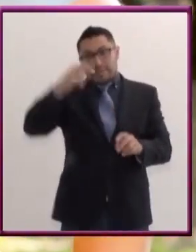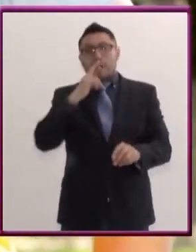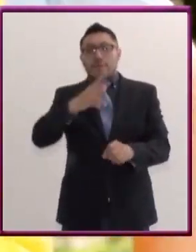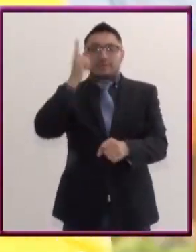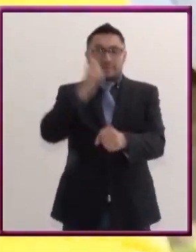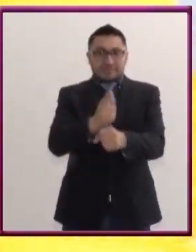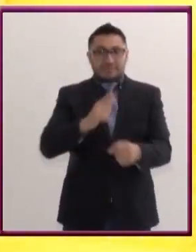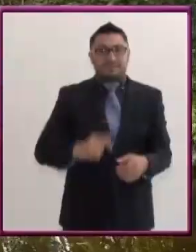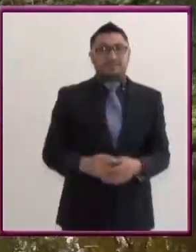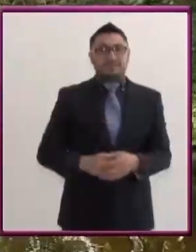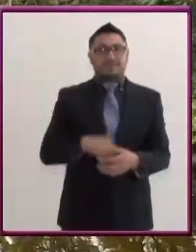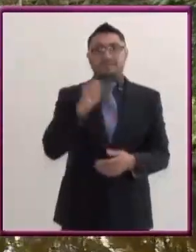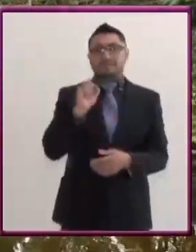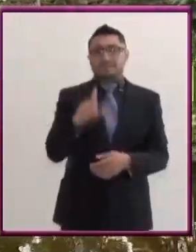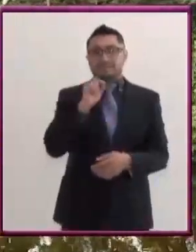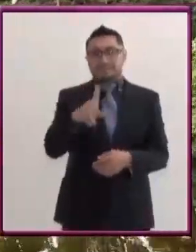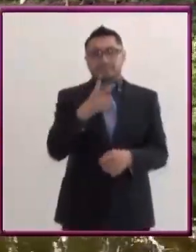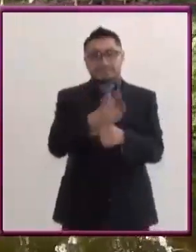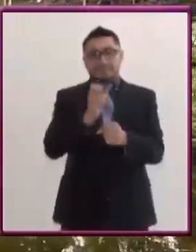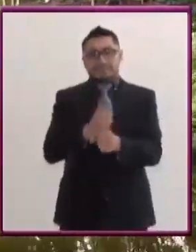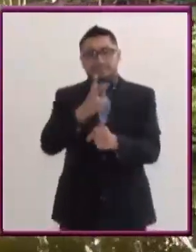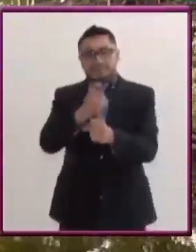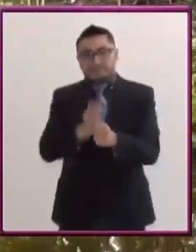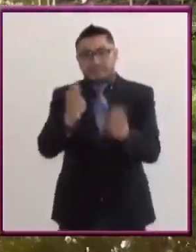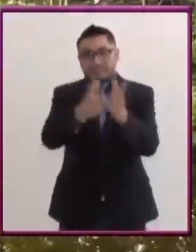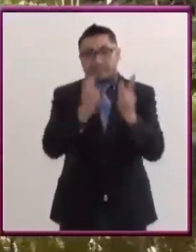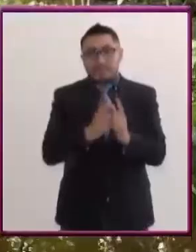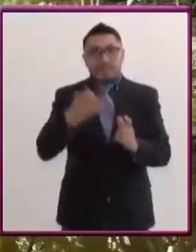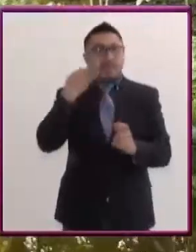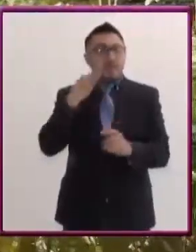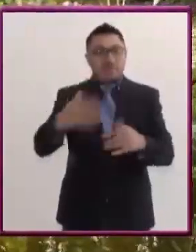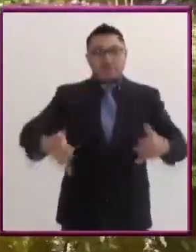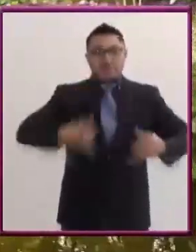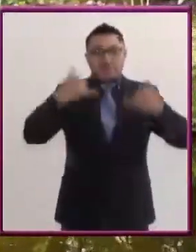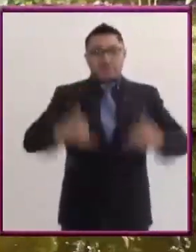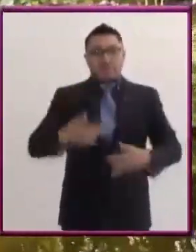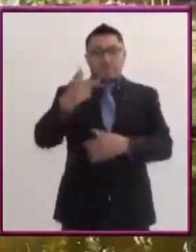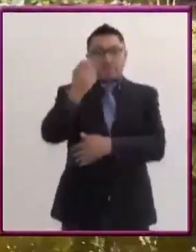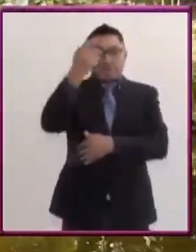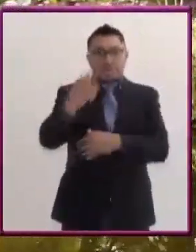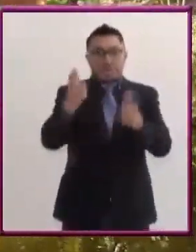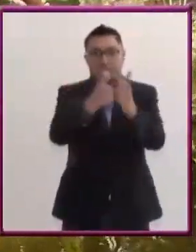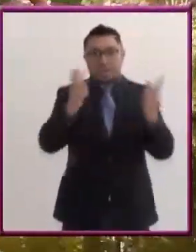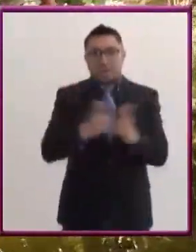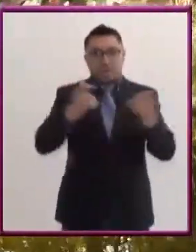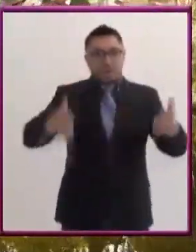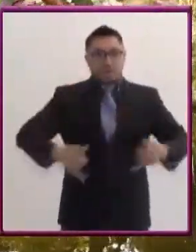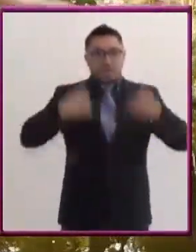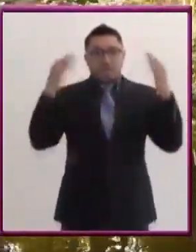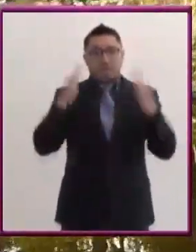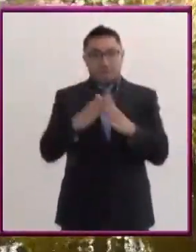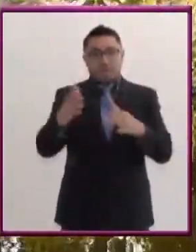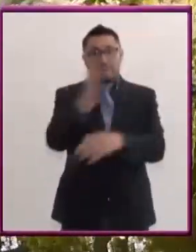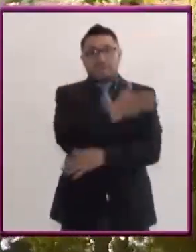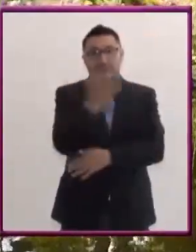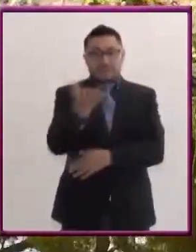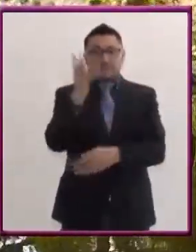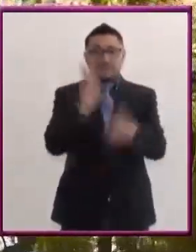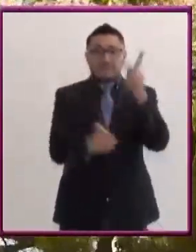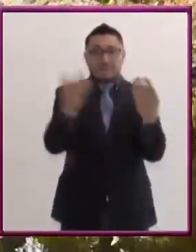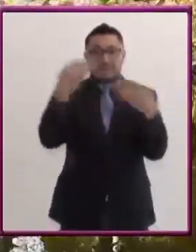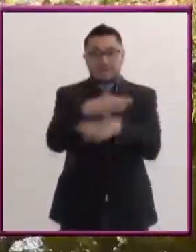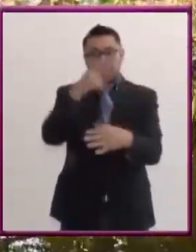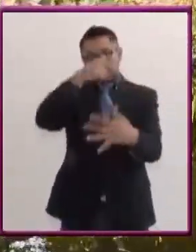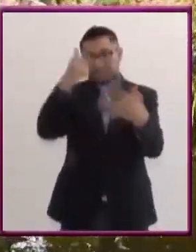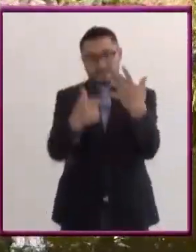sus respuestas. También los invitamos al grupo de Facebook Jóvenes en TV, un grupo de jóvenes en casa, donde podrán